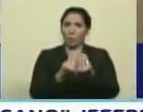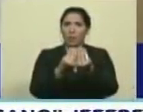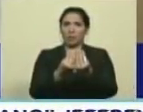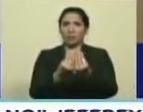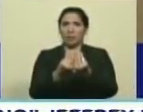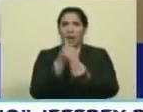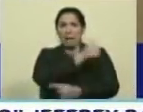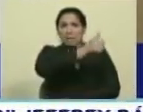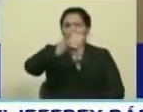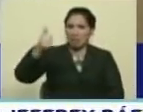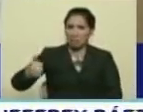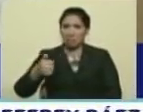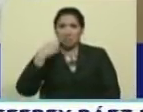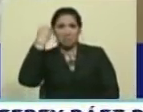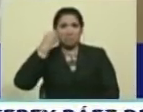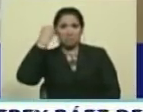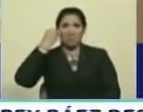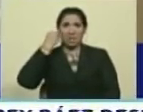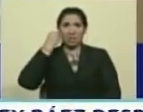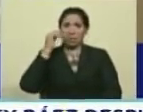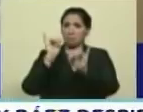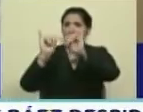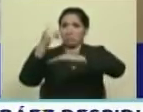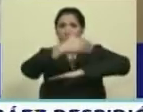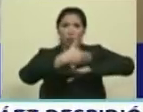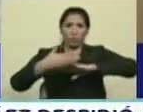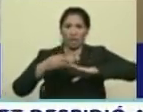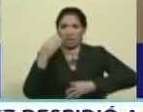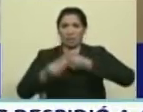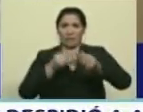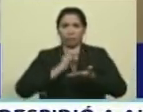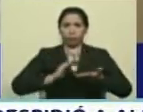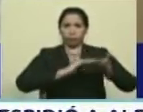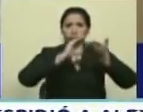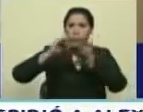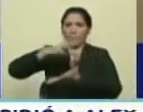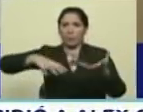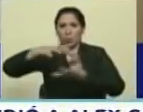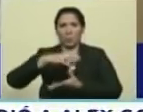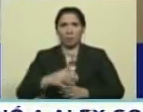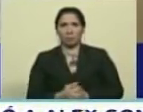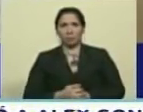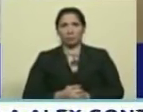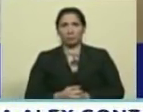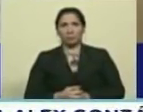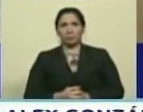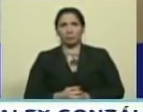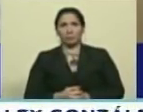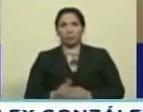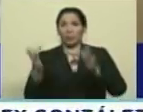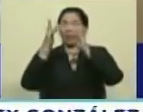en sus propias fronteras se va a resolver el problema, o articulándose a las viejas metrópolis.